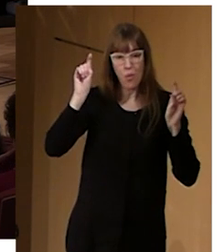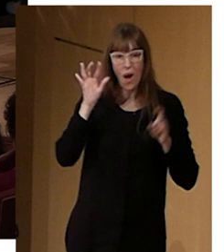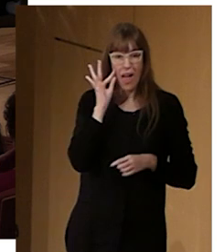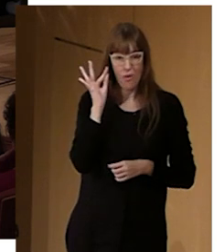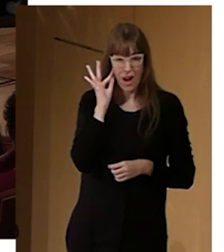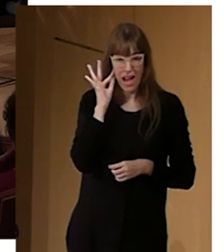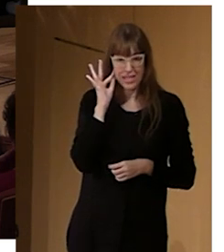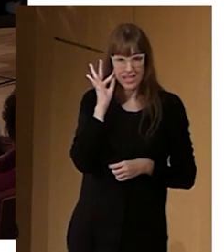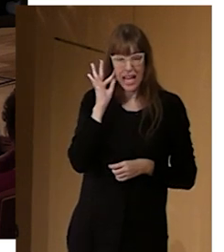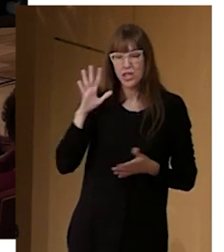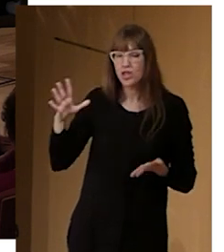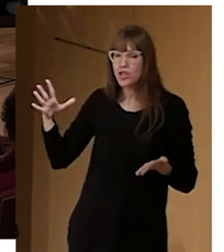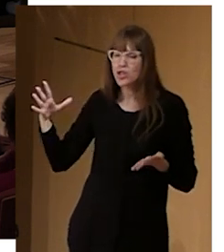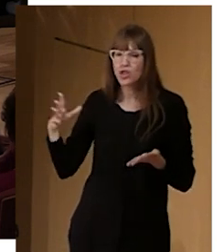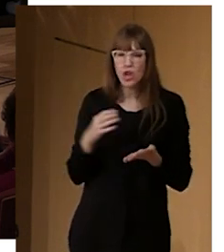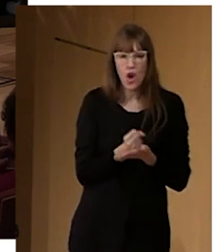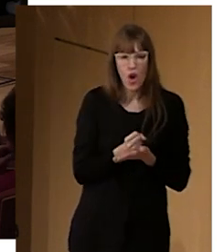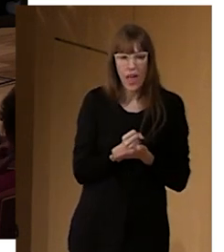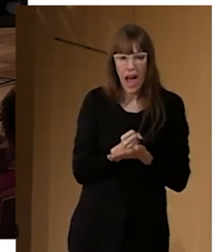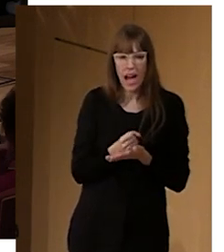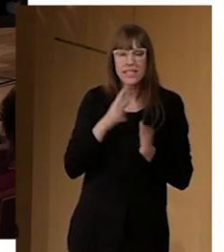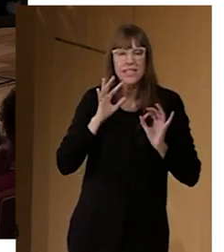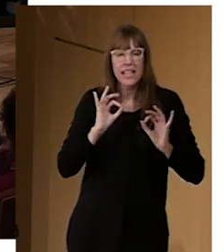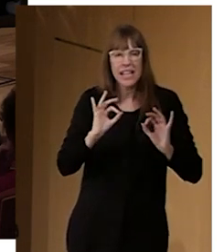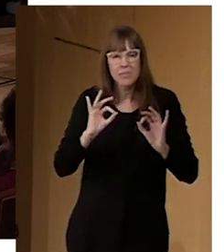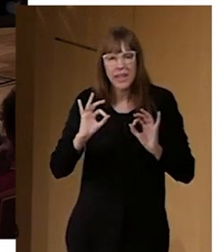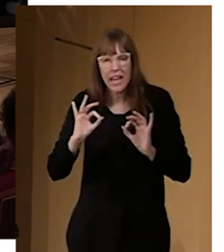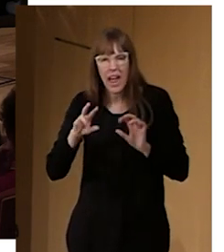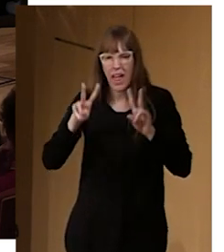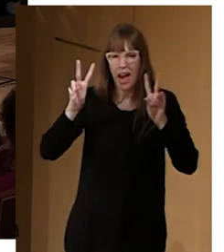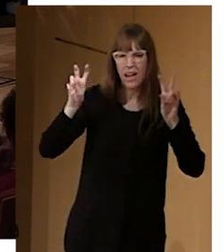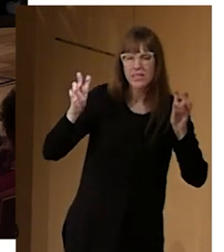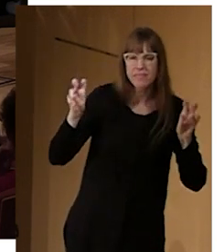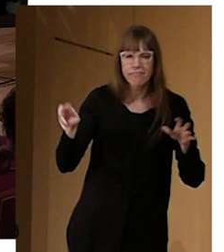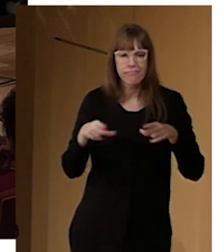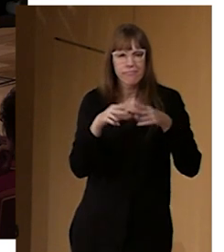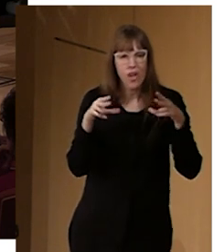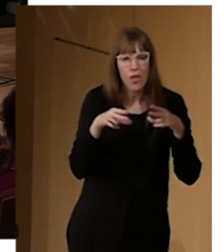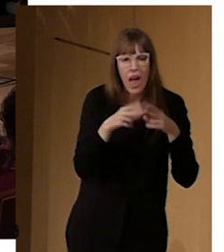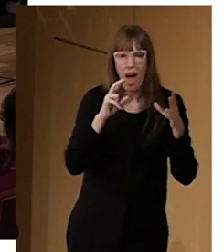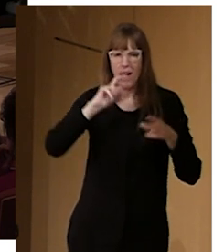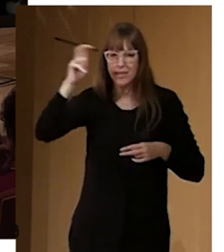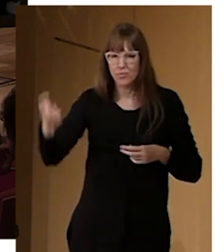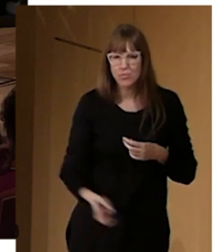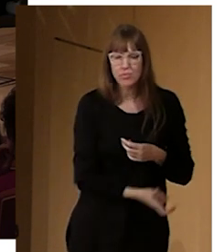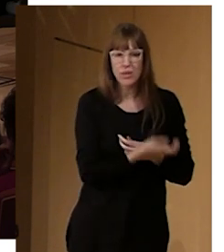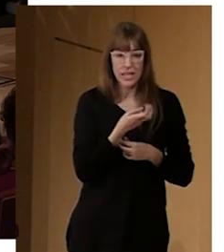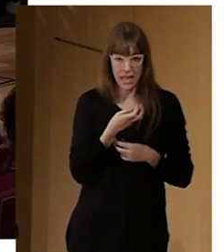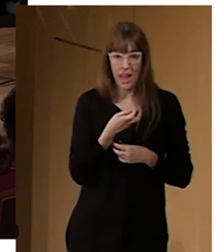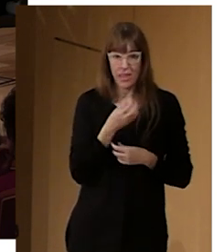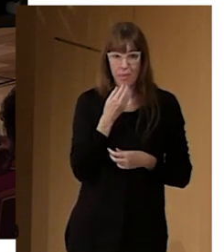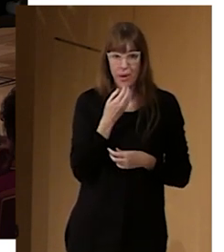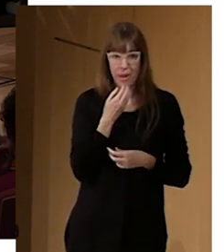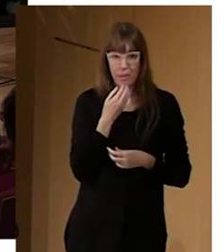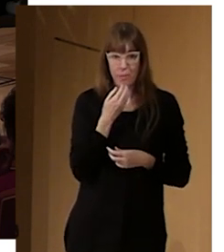están todas ellas especializadas tienen formación en temas eh sociales y de y de diversidad concreto en el caso de